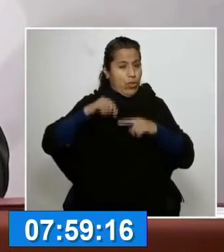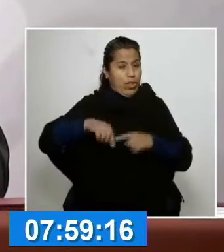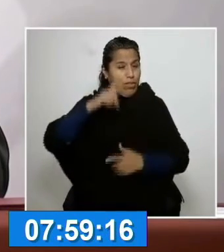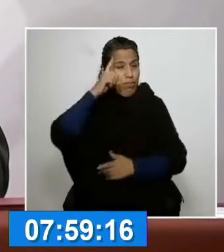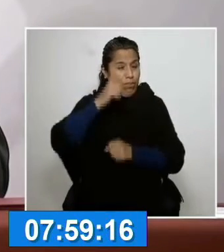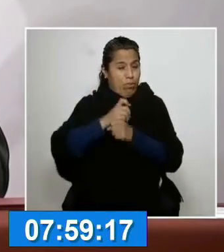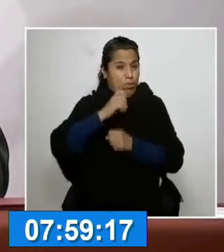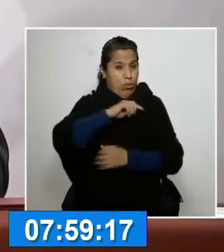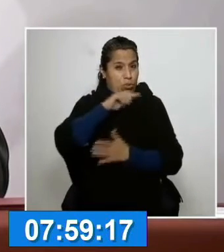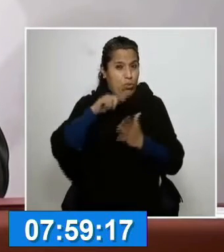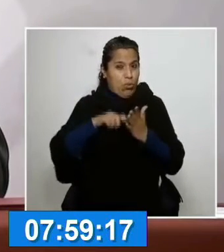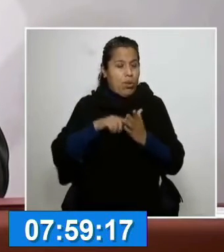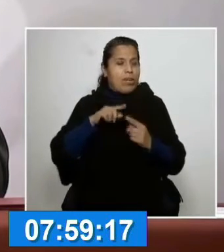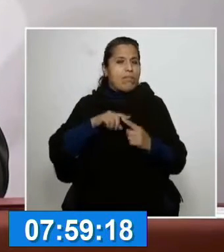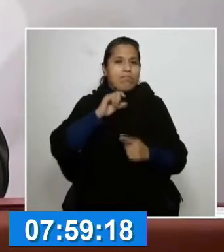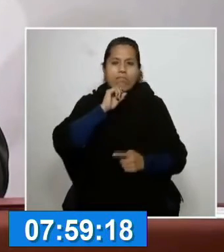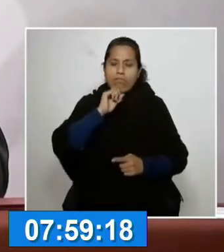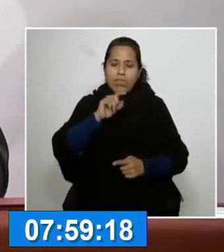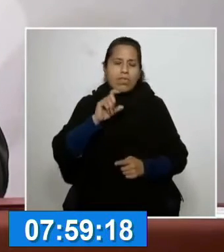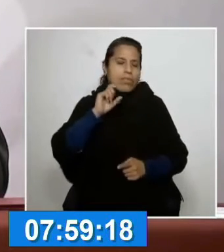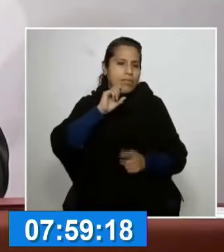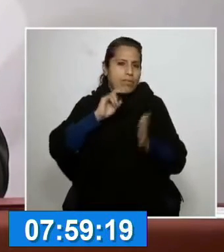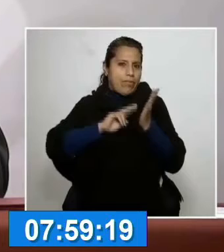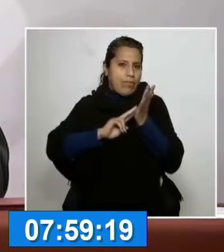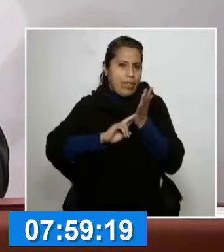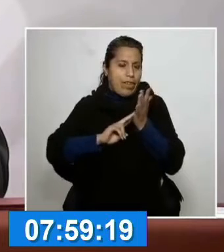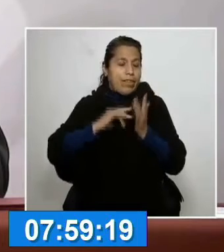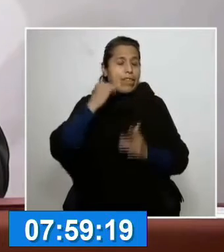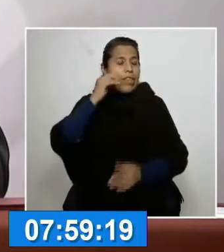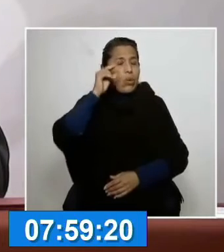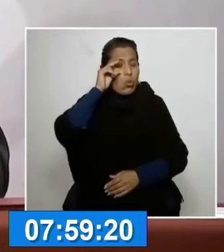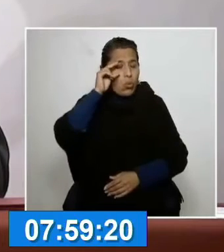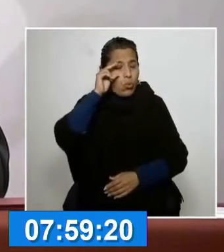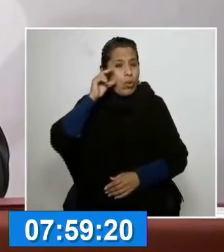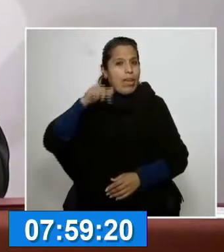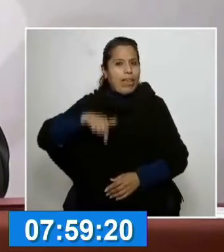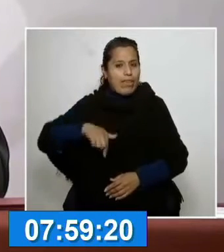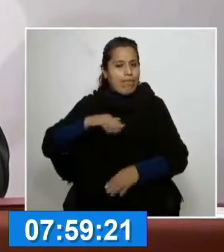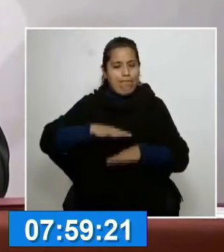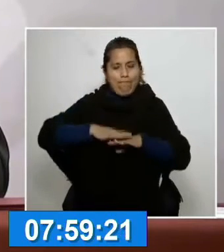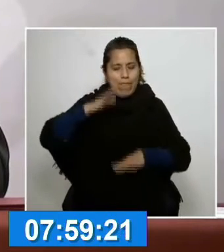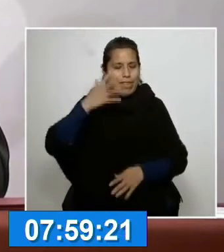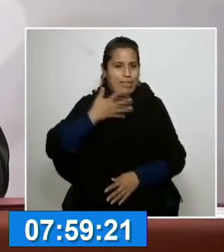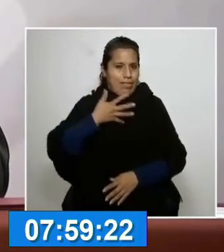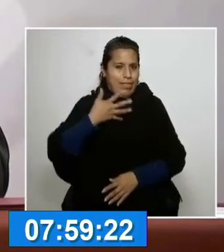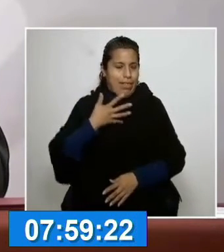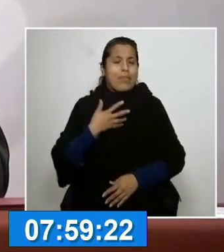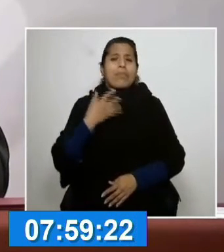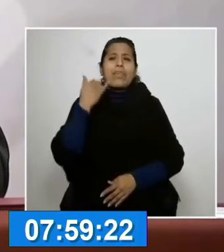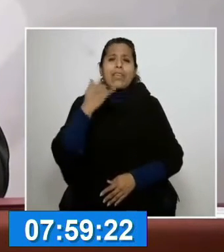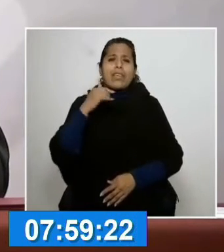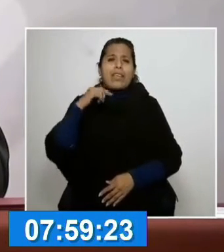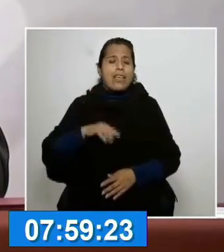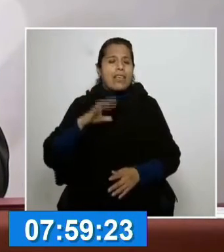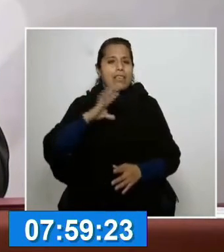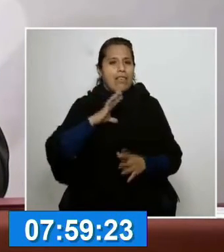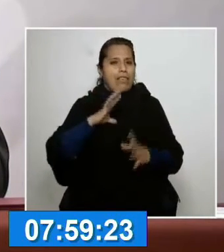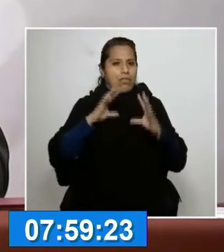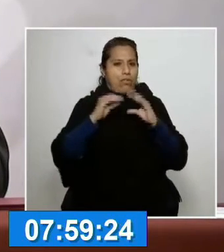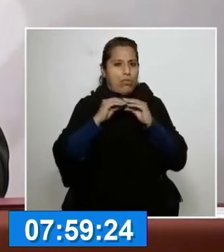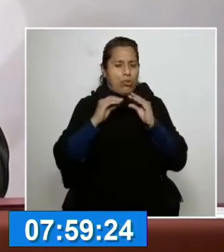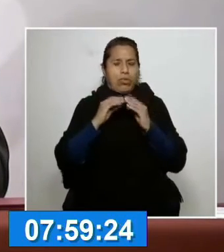Con esto se fortalecerá la cobertura de los programas Producción para el Bienestar, Precios de Garantía, Maíz y